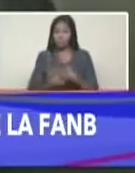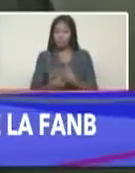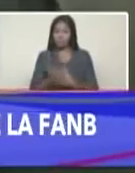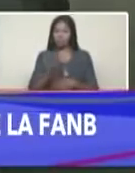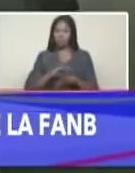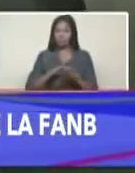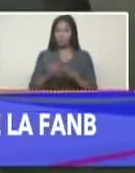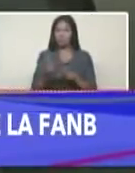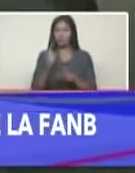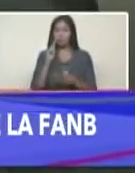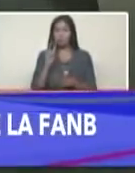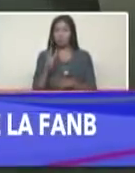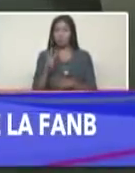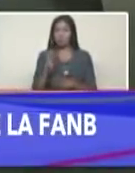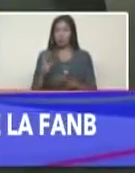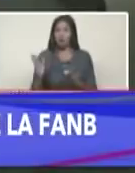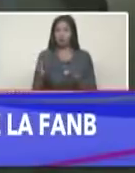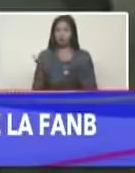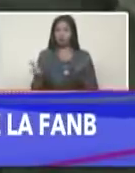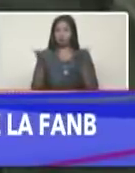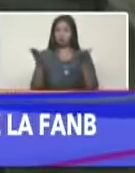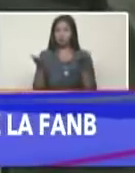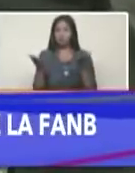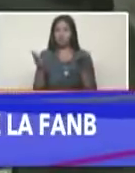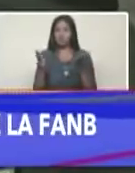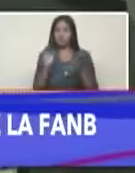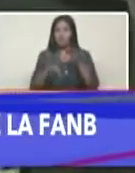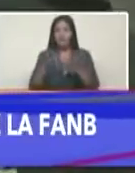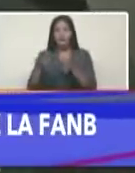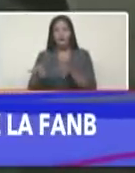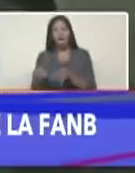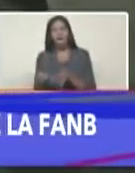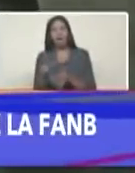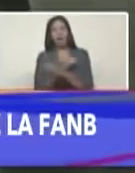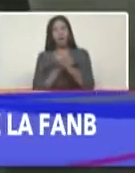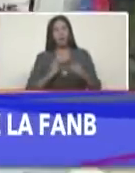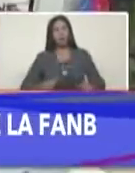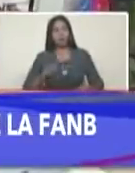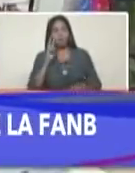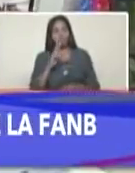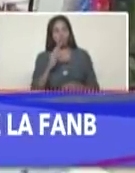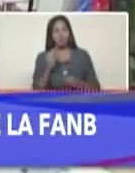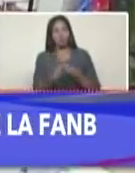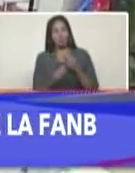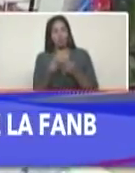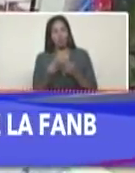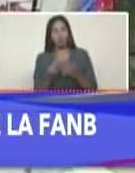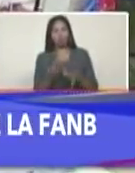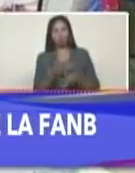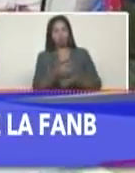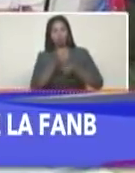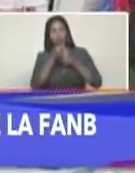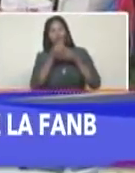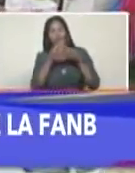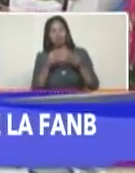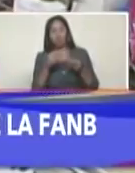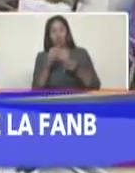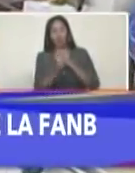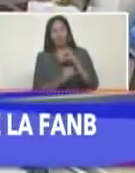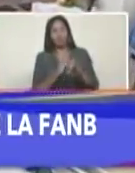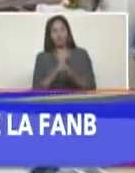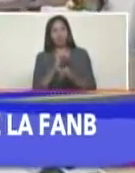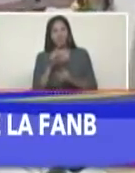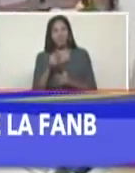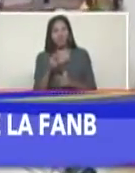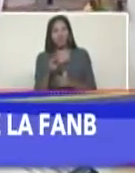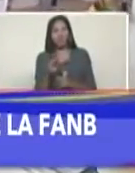porque a partir de las iniciativas de Agrofam, bueno, hemos buscado gente, bueno, que lo están jalando desde el exterior y